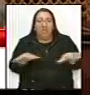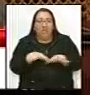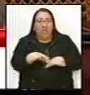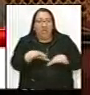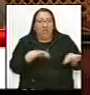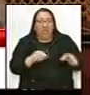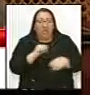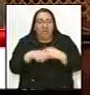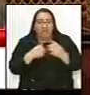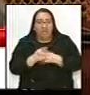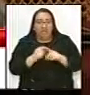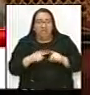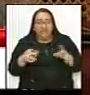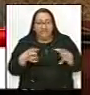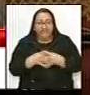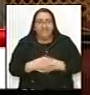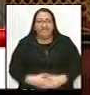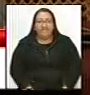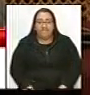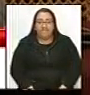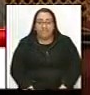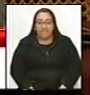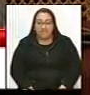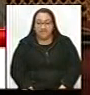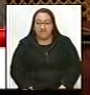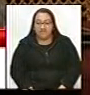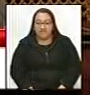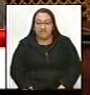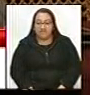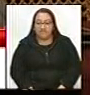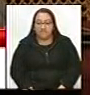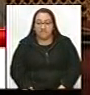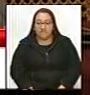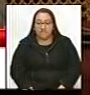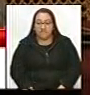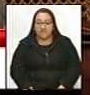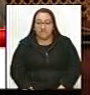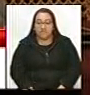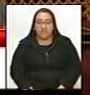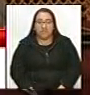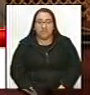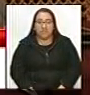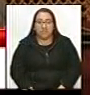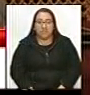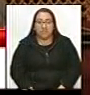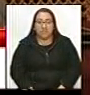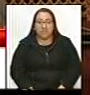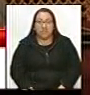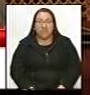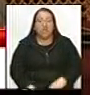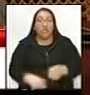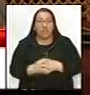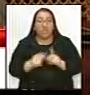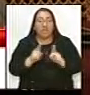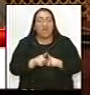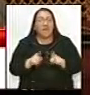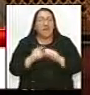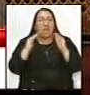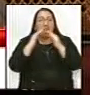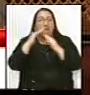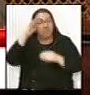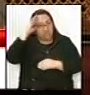hacia las entidades beneficiadas a los colegios los hospitales y las comisarías es decir los usuarios finales